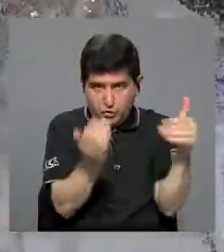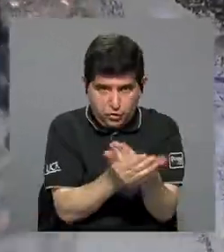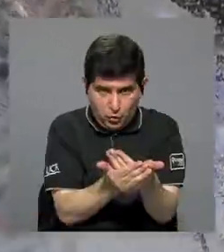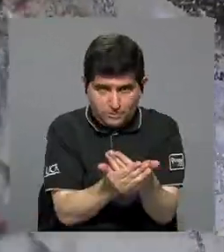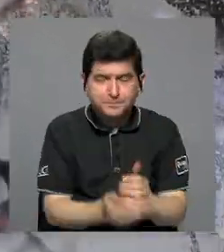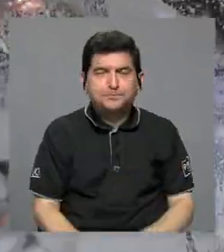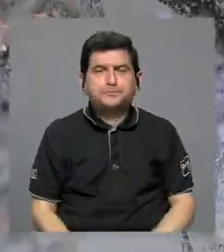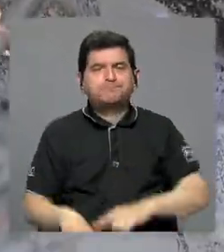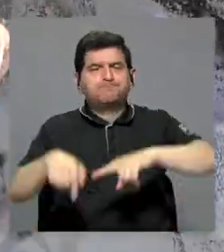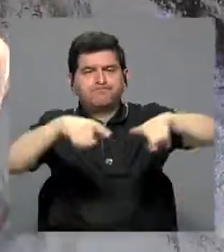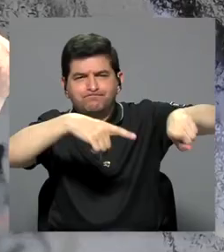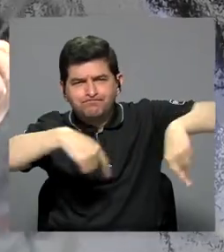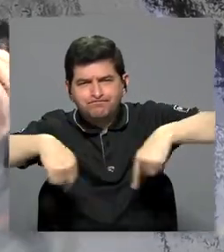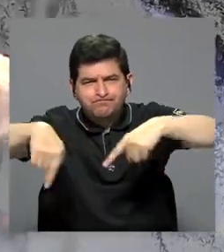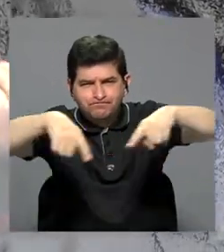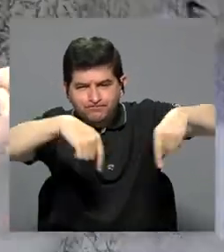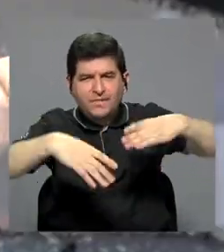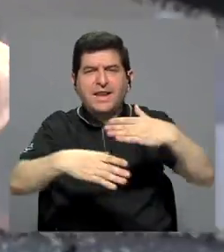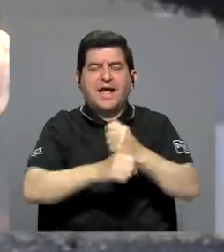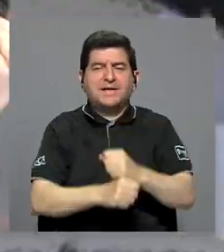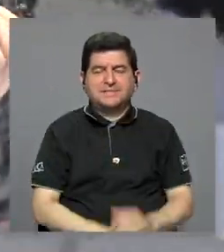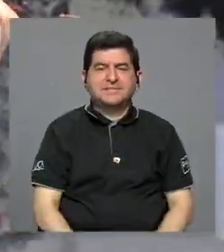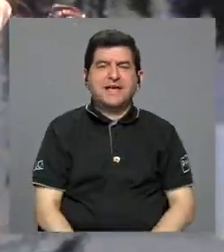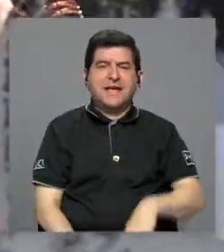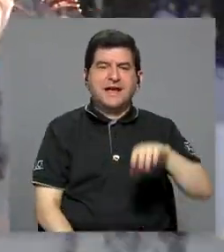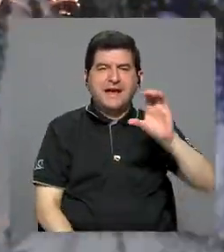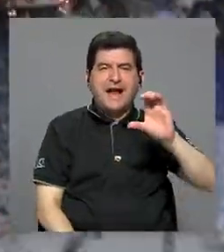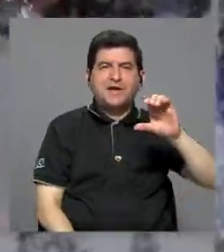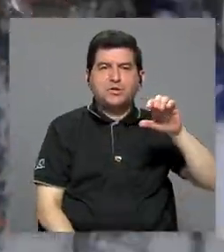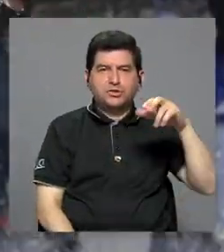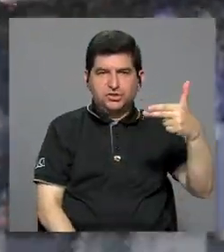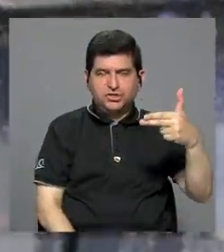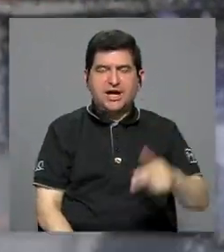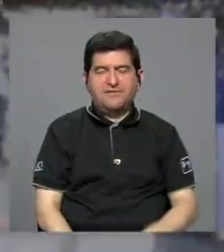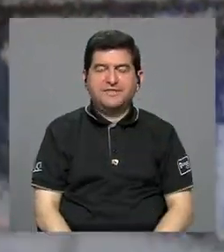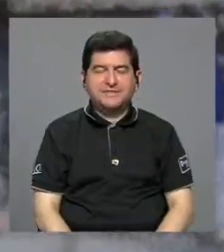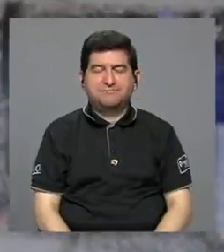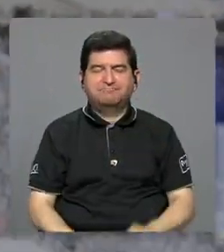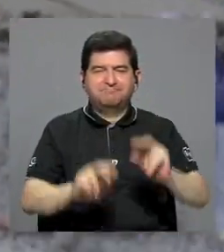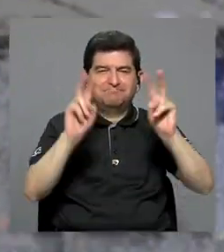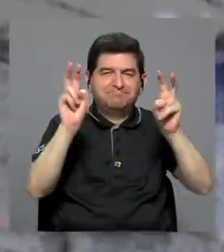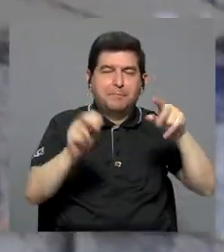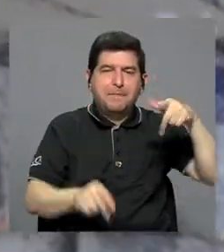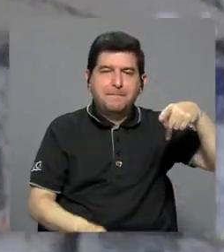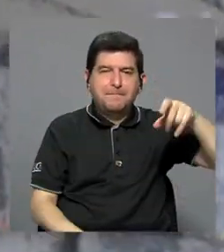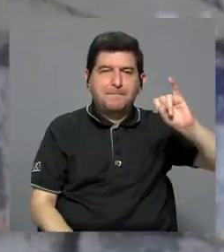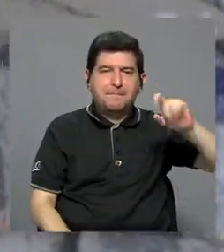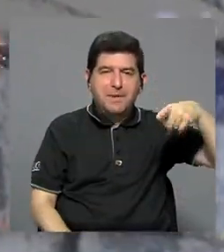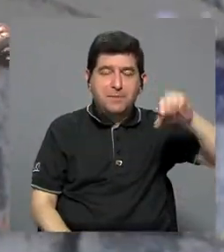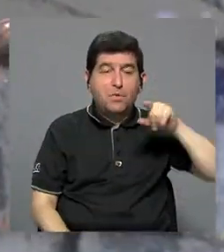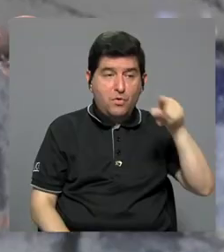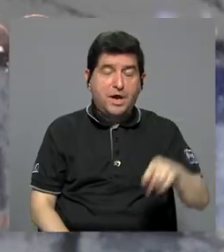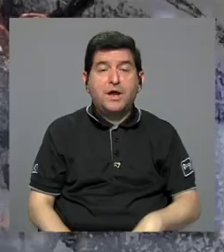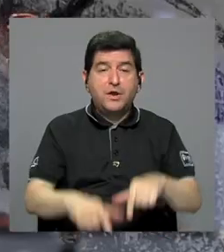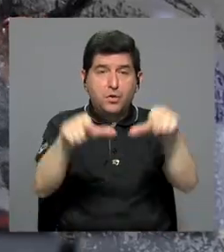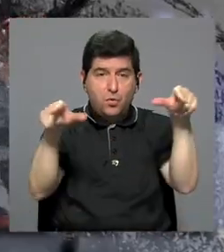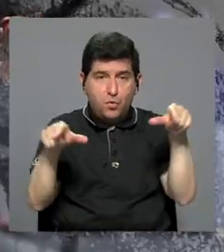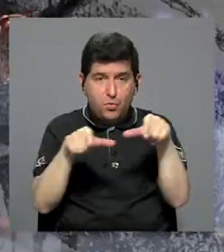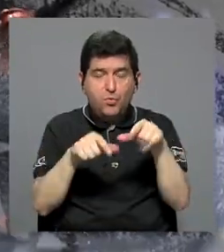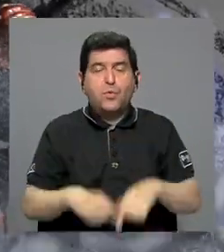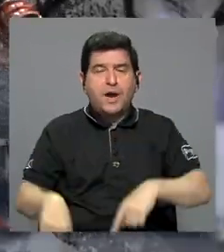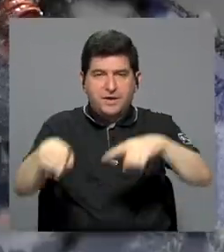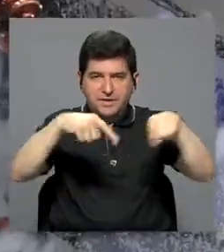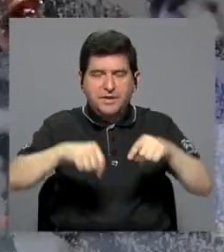todo esto. La grabación de esto la hace Carlos Chávez, que le dicen Pipo Chávez, y él tiene un estudio que se llama